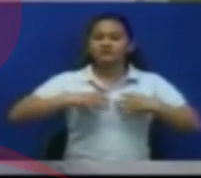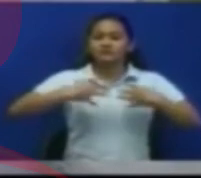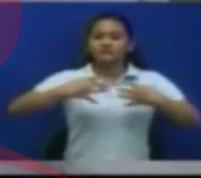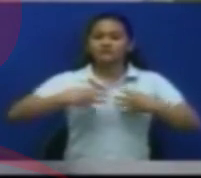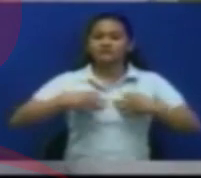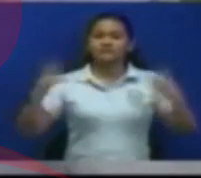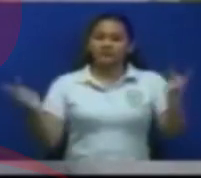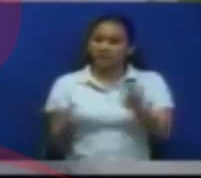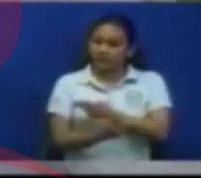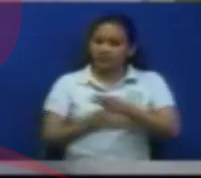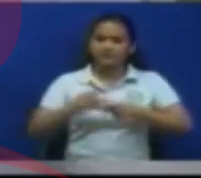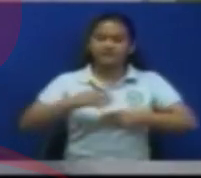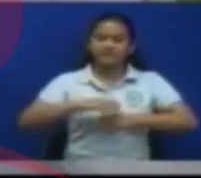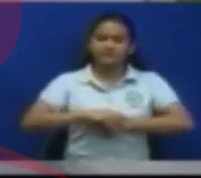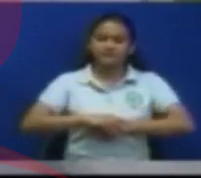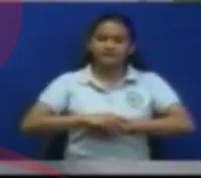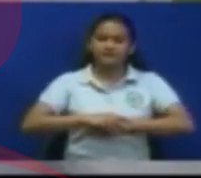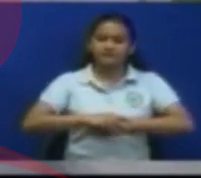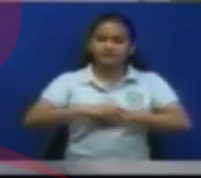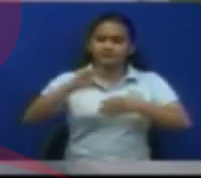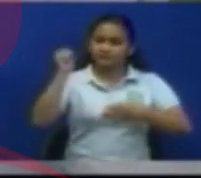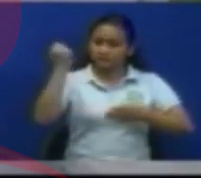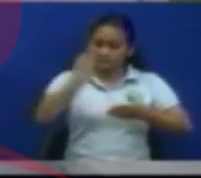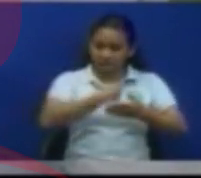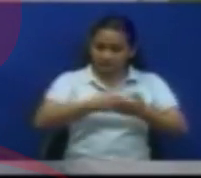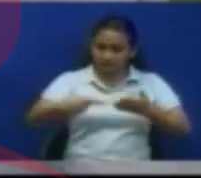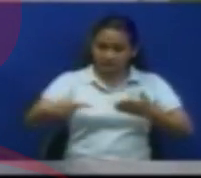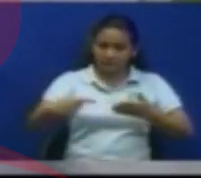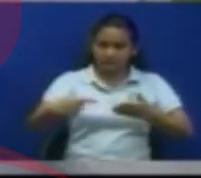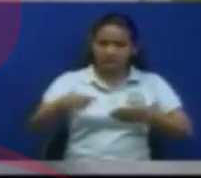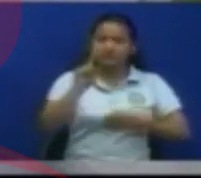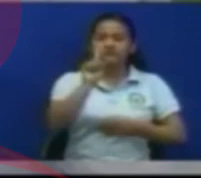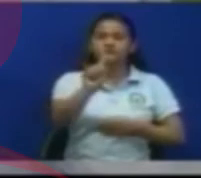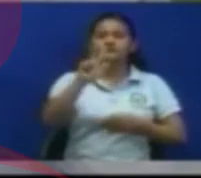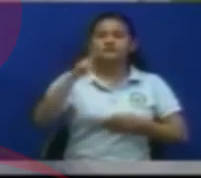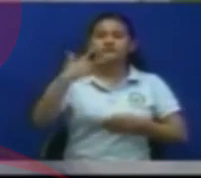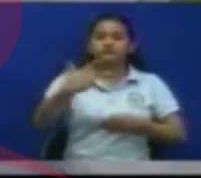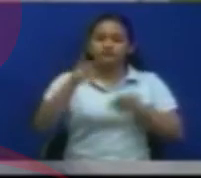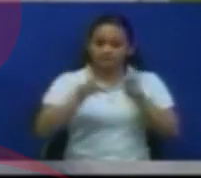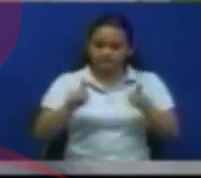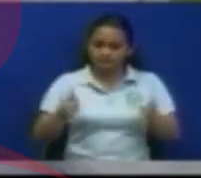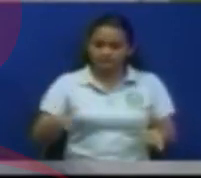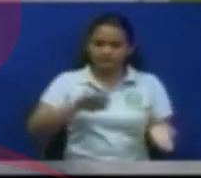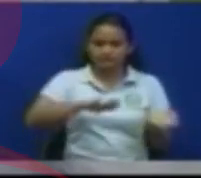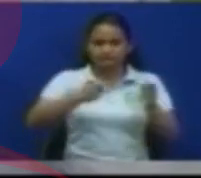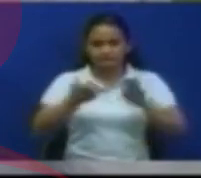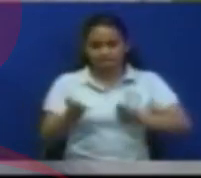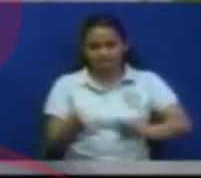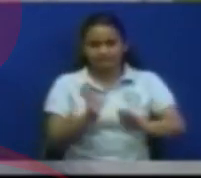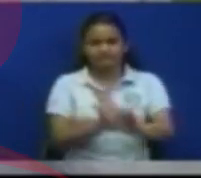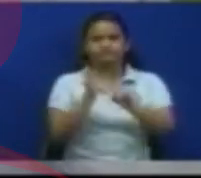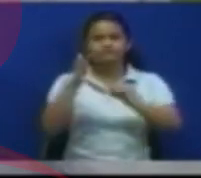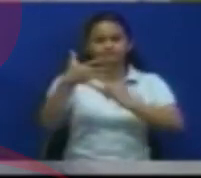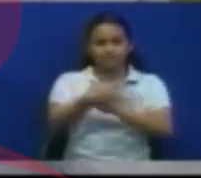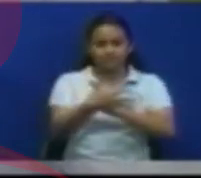crónicas. En la presente semana hubo 18 fallecidos atribuibles a